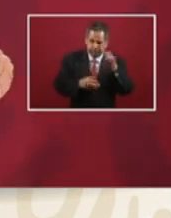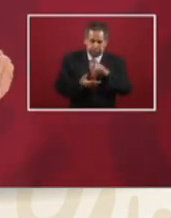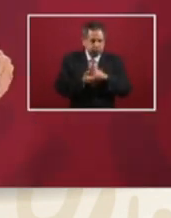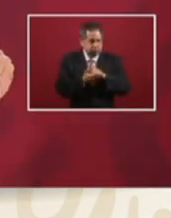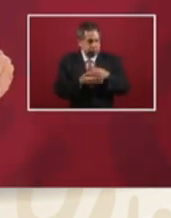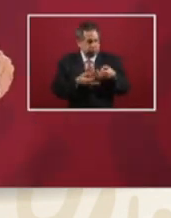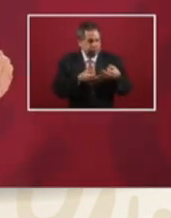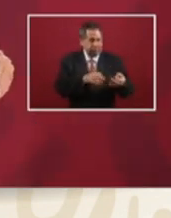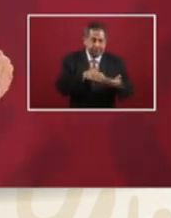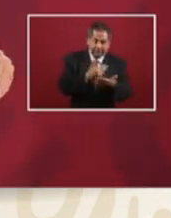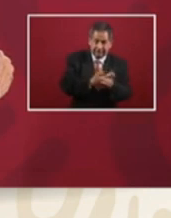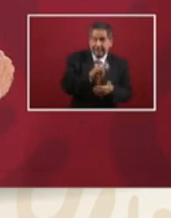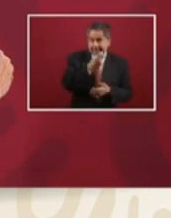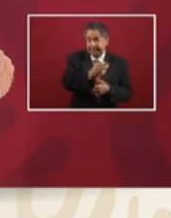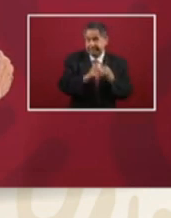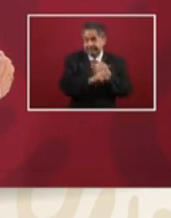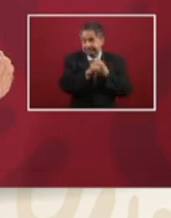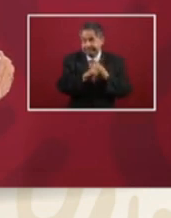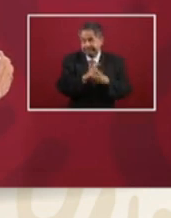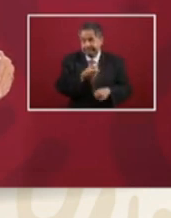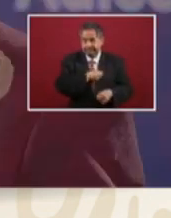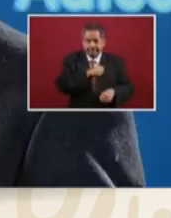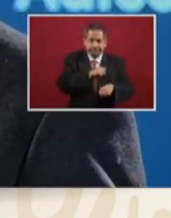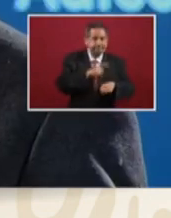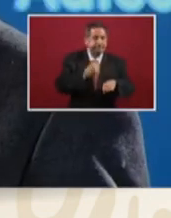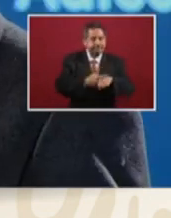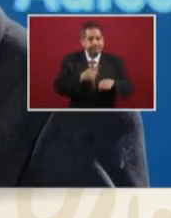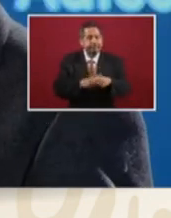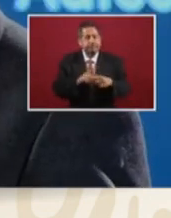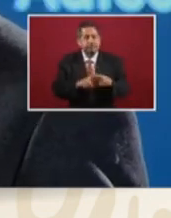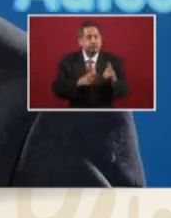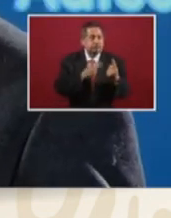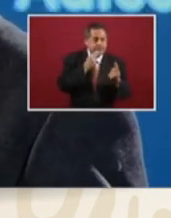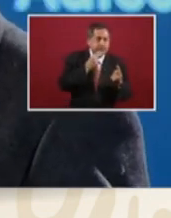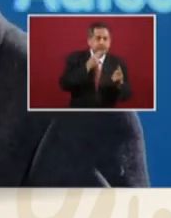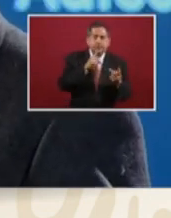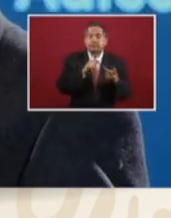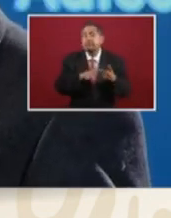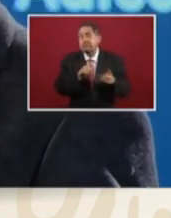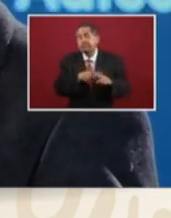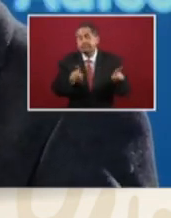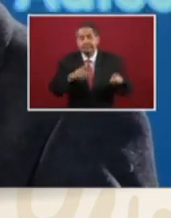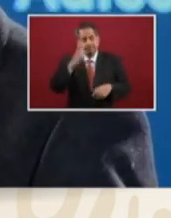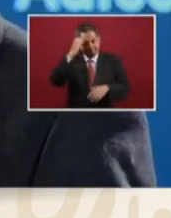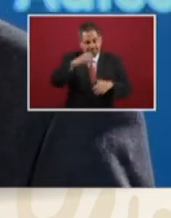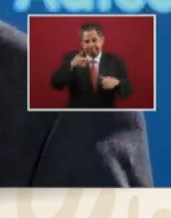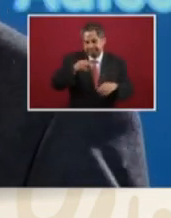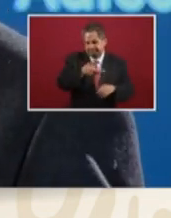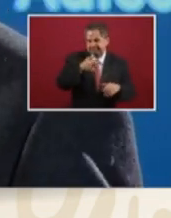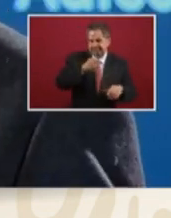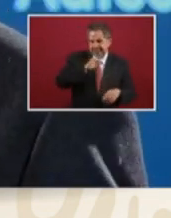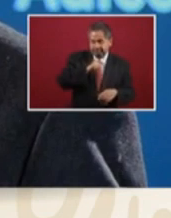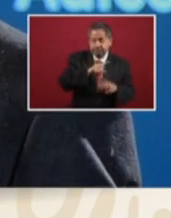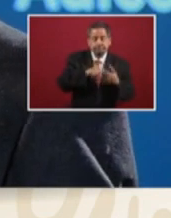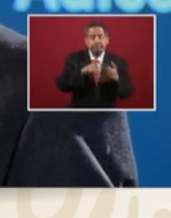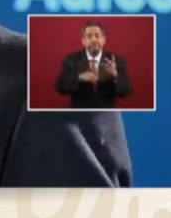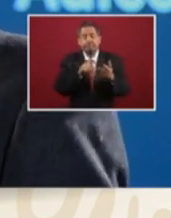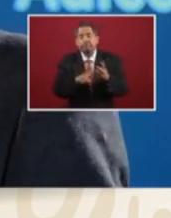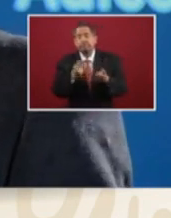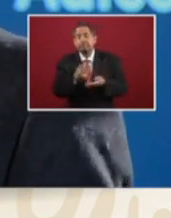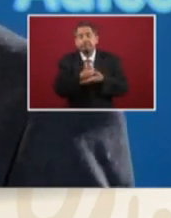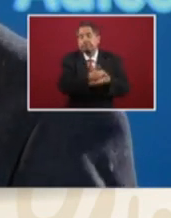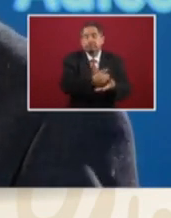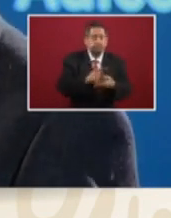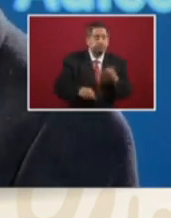las sustancias que realmente generan un problema de salud, quién es un usuario, quién es un criminal, quién es una persona que necesita ayuda, quién